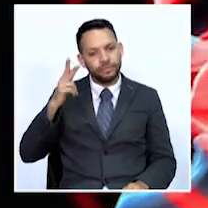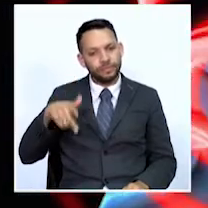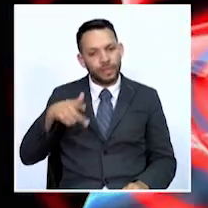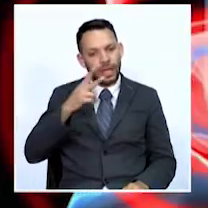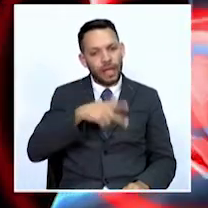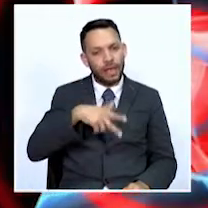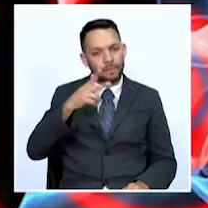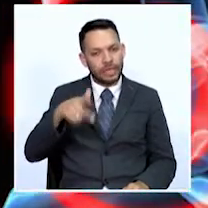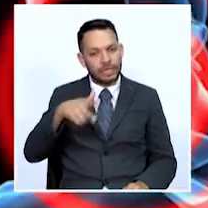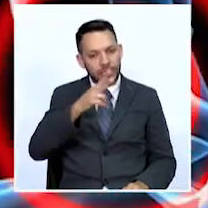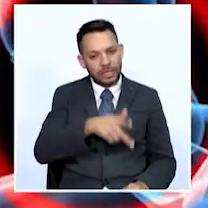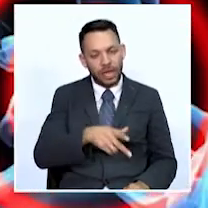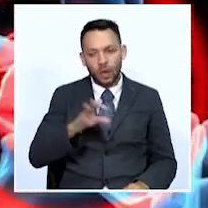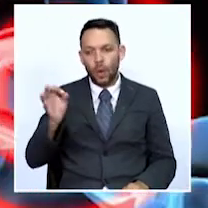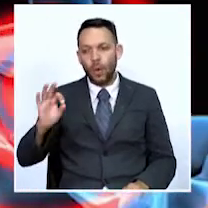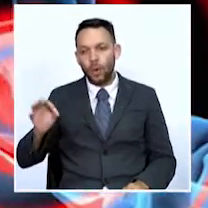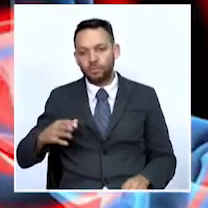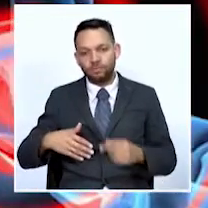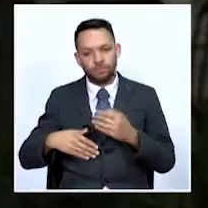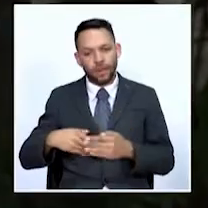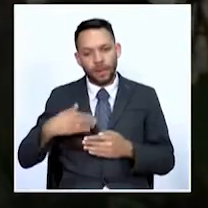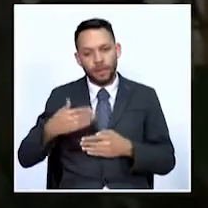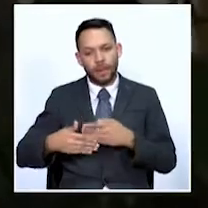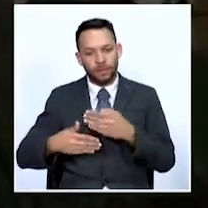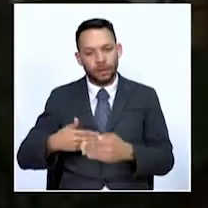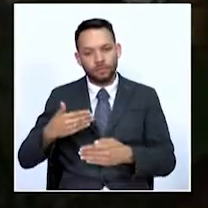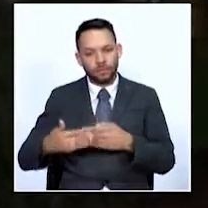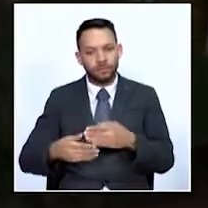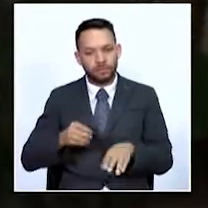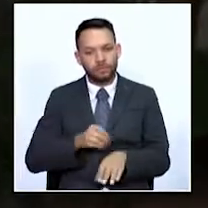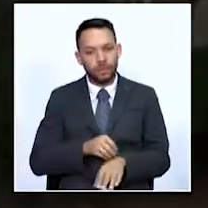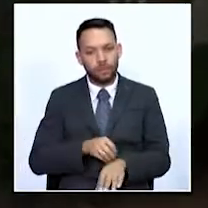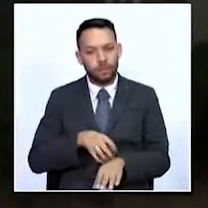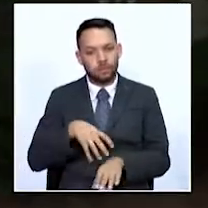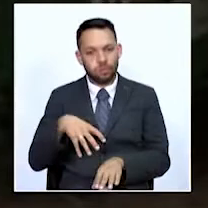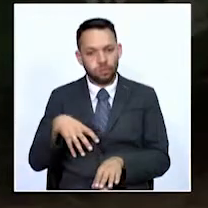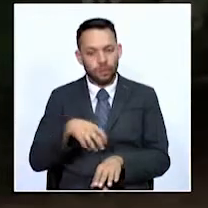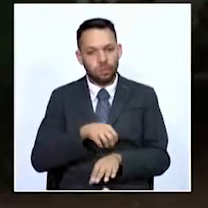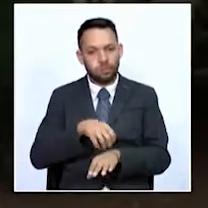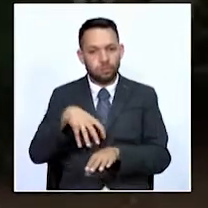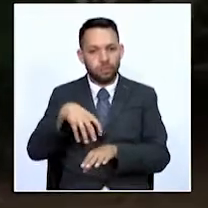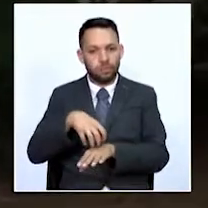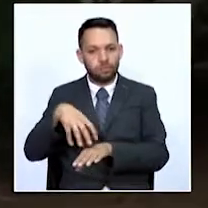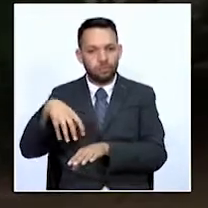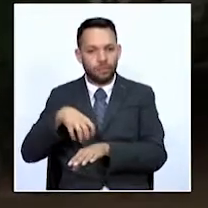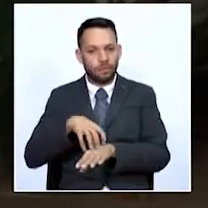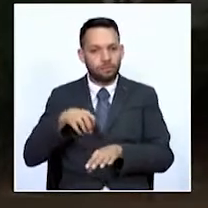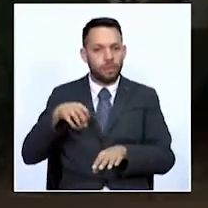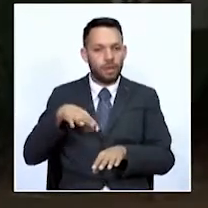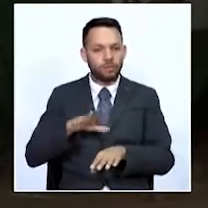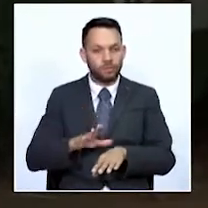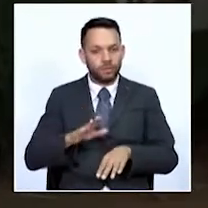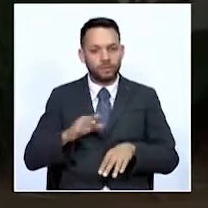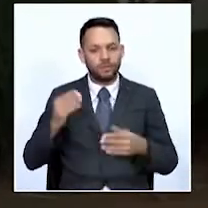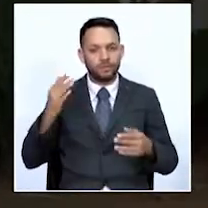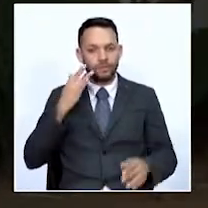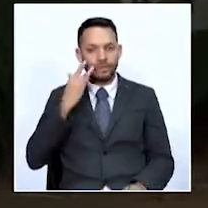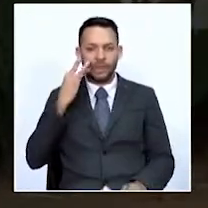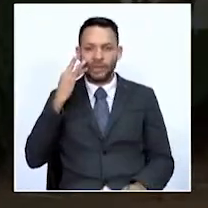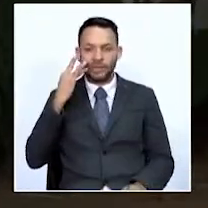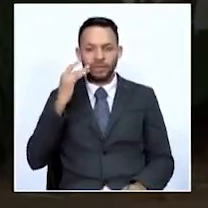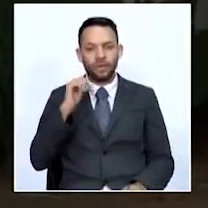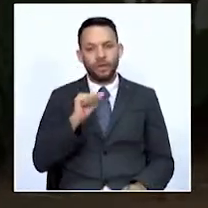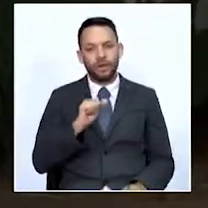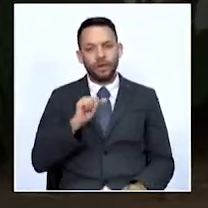inflamatorio. Cómo el organismo empieza, por ejemplo, cuando ustedes comen carne, a producir una sustancia que se llama ácido